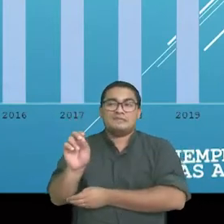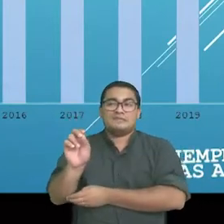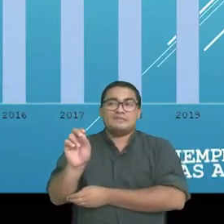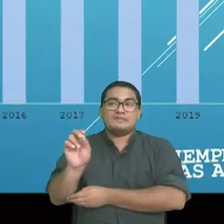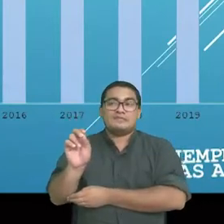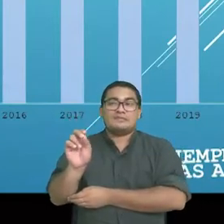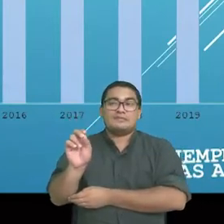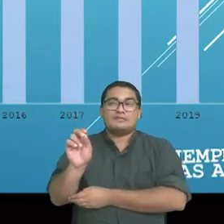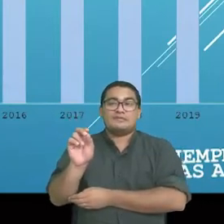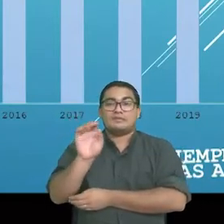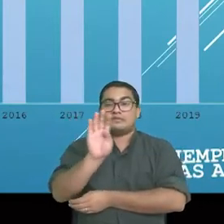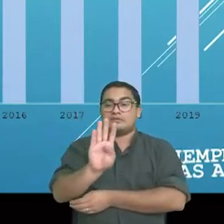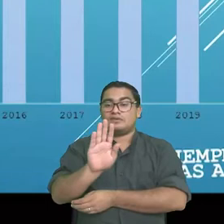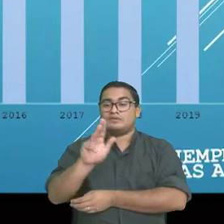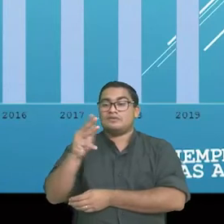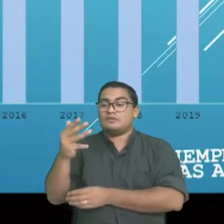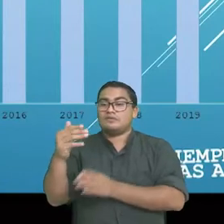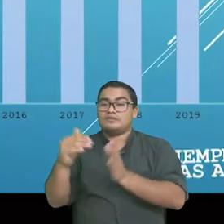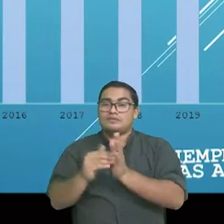en